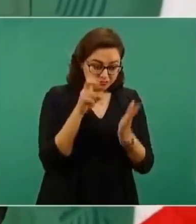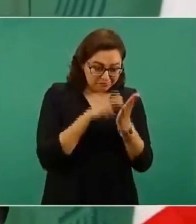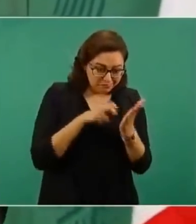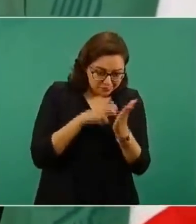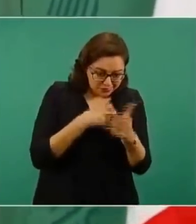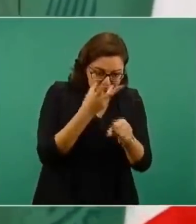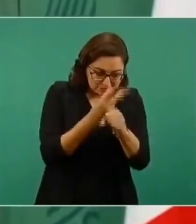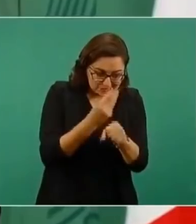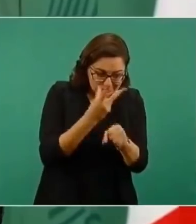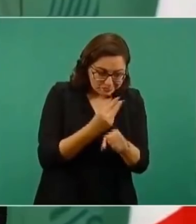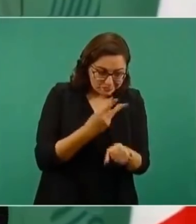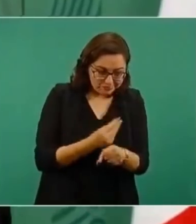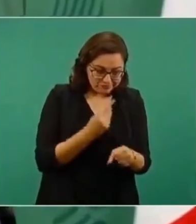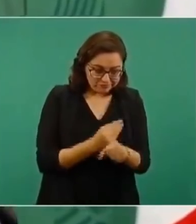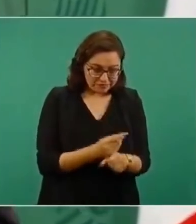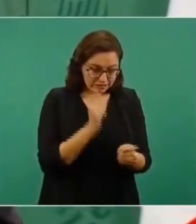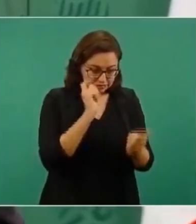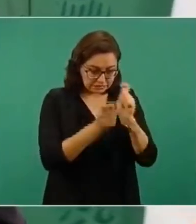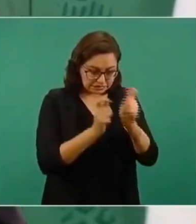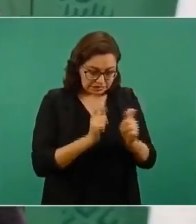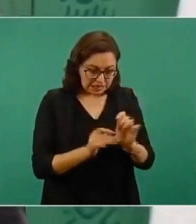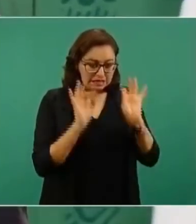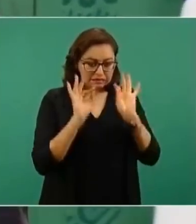empresas fueron los que diseñaron